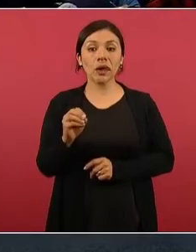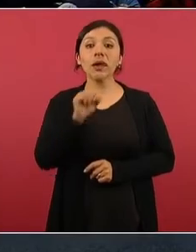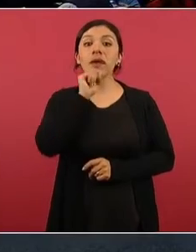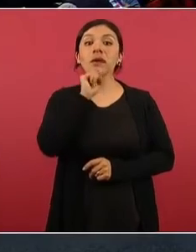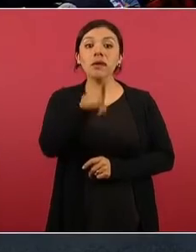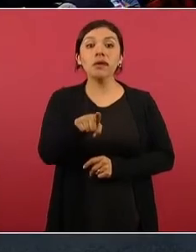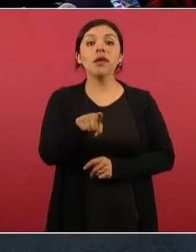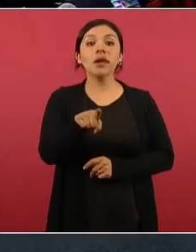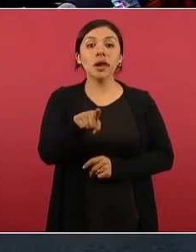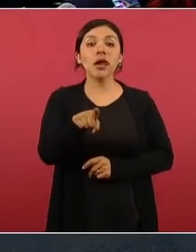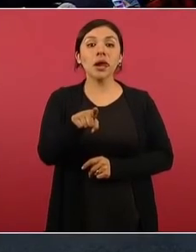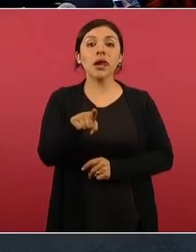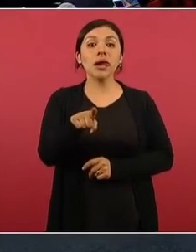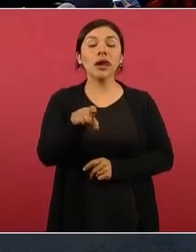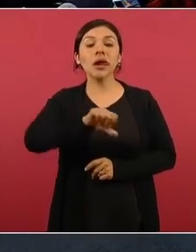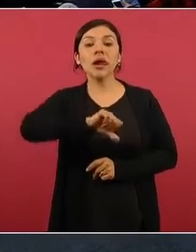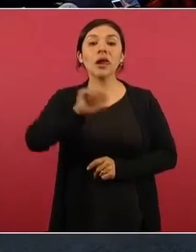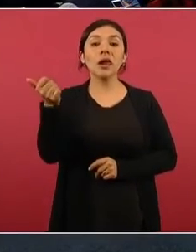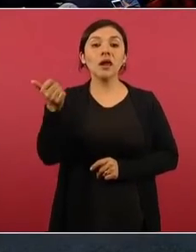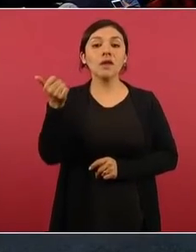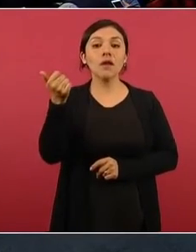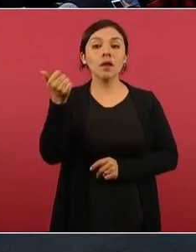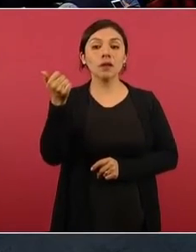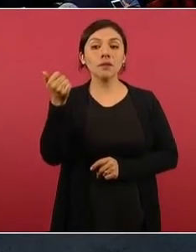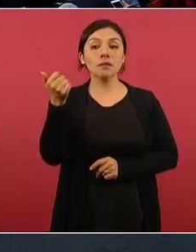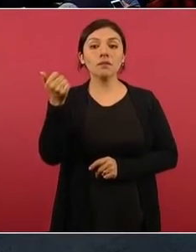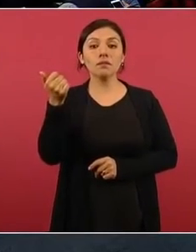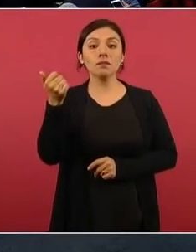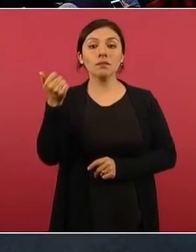el caso de